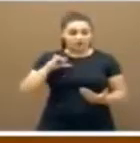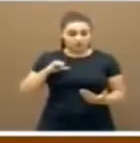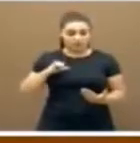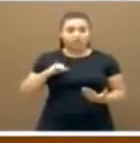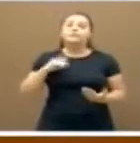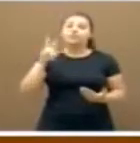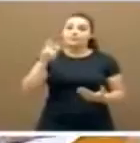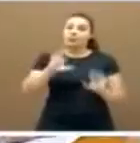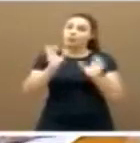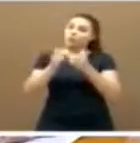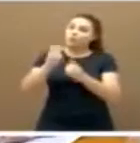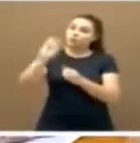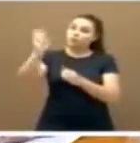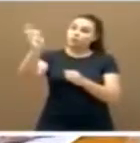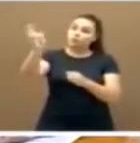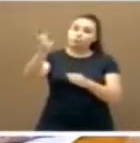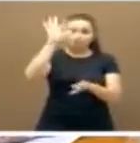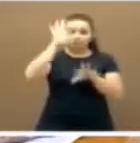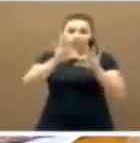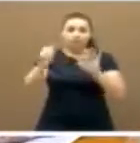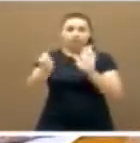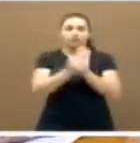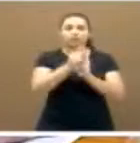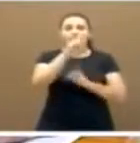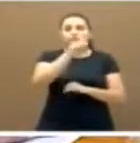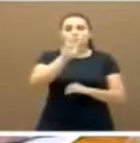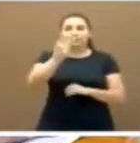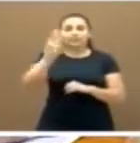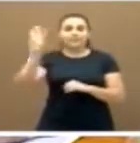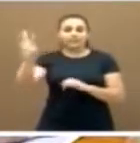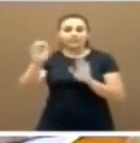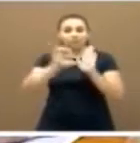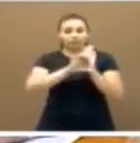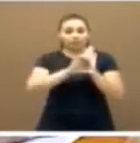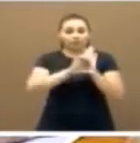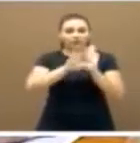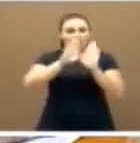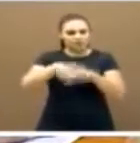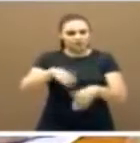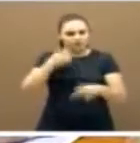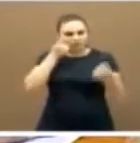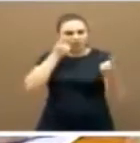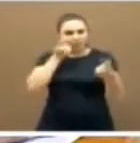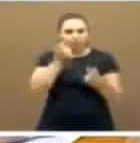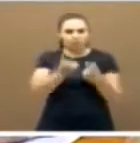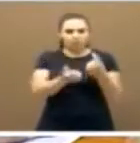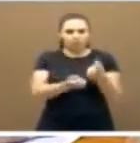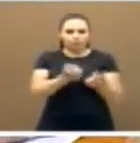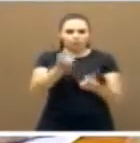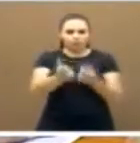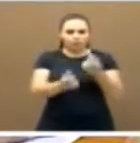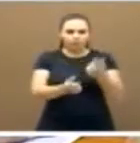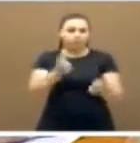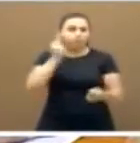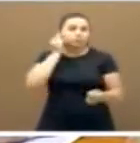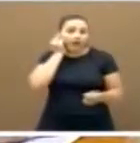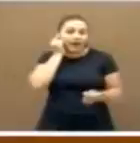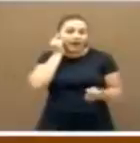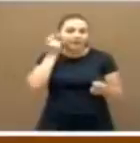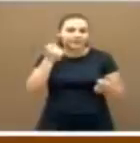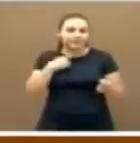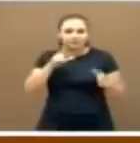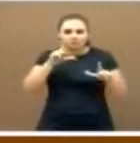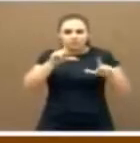con otras comunidades autónomas que optaron por el artículo 143 de la Constitución, fue dándose cuenta cómo poco a poco la mujer iba tomando posesión